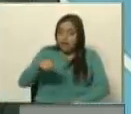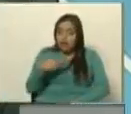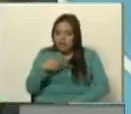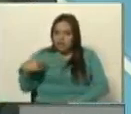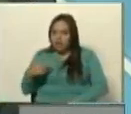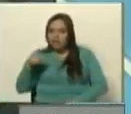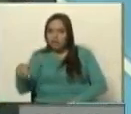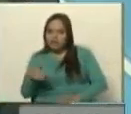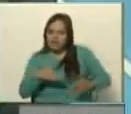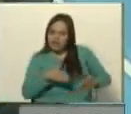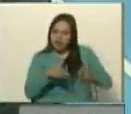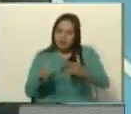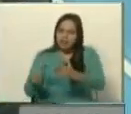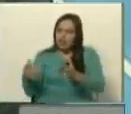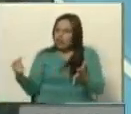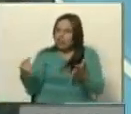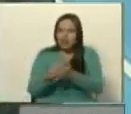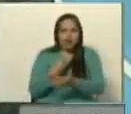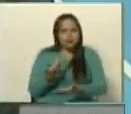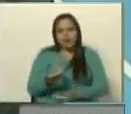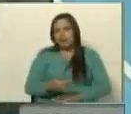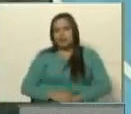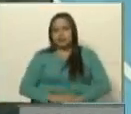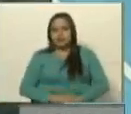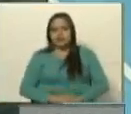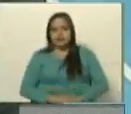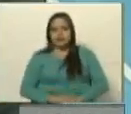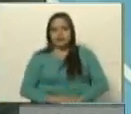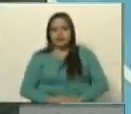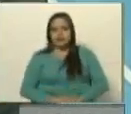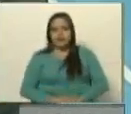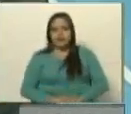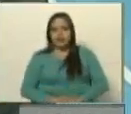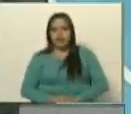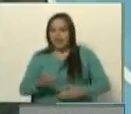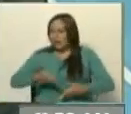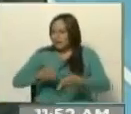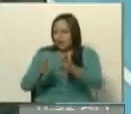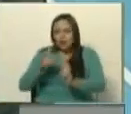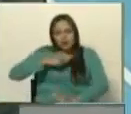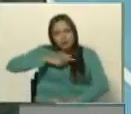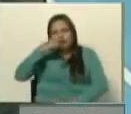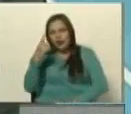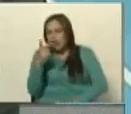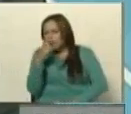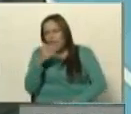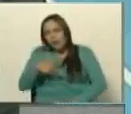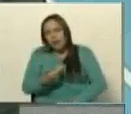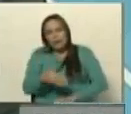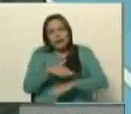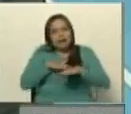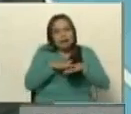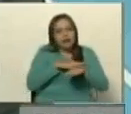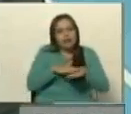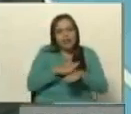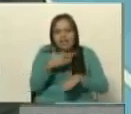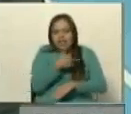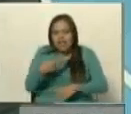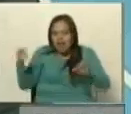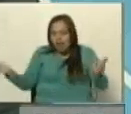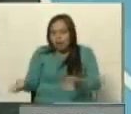intentado rutas imperdonables, rutas vergonzosas, rutas que promueven el